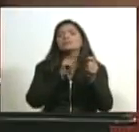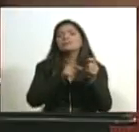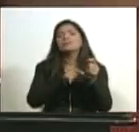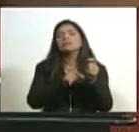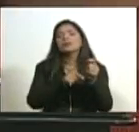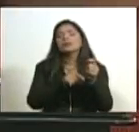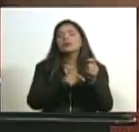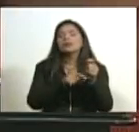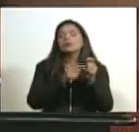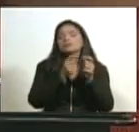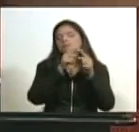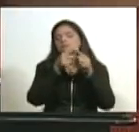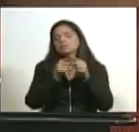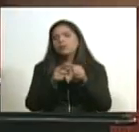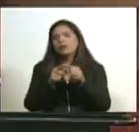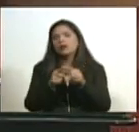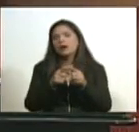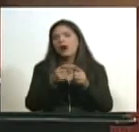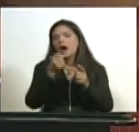99, 2000, 2001.